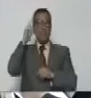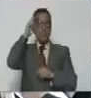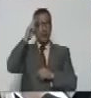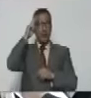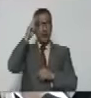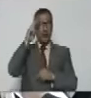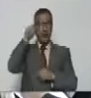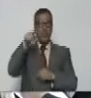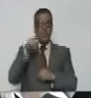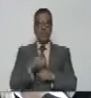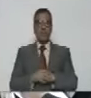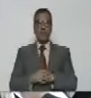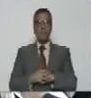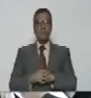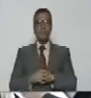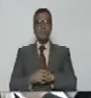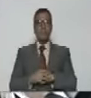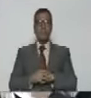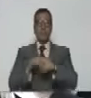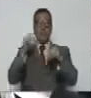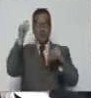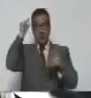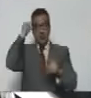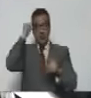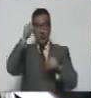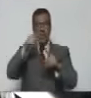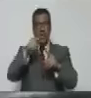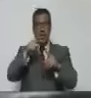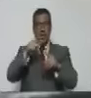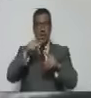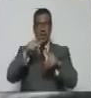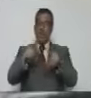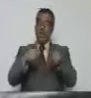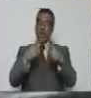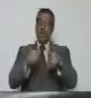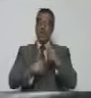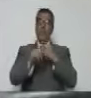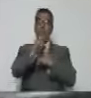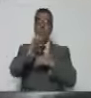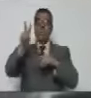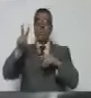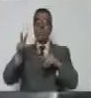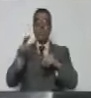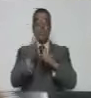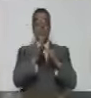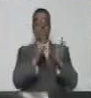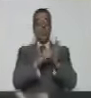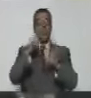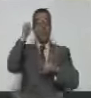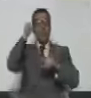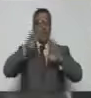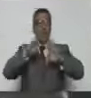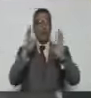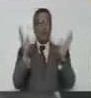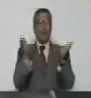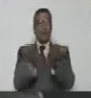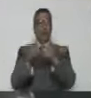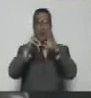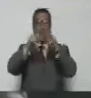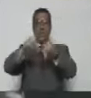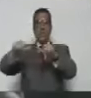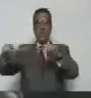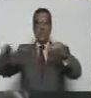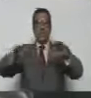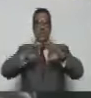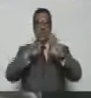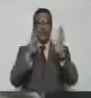reflexionar sobre una fecha que conmemoramos el 22 de abril, Día Mundial de la Tierra,